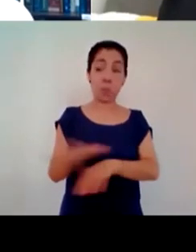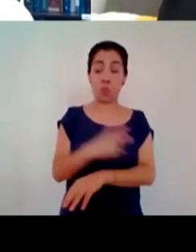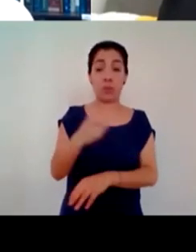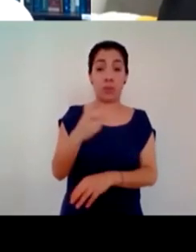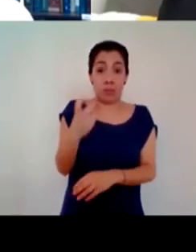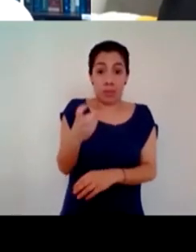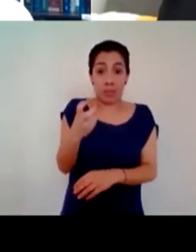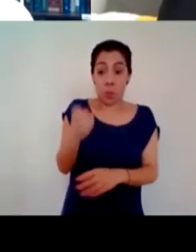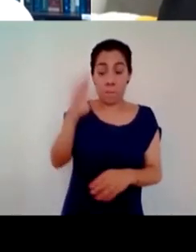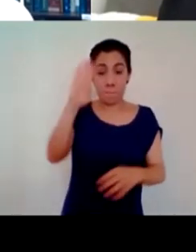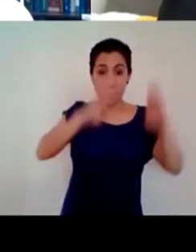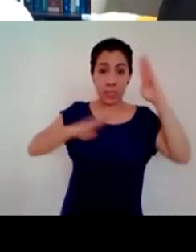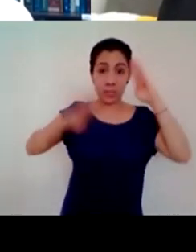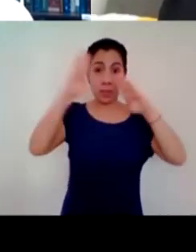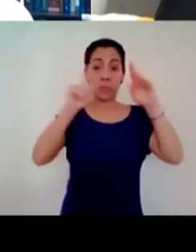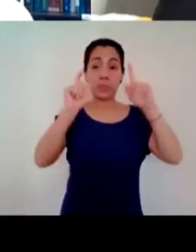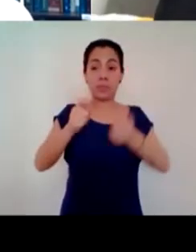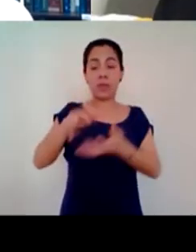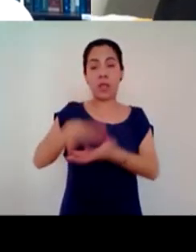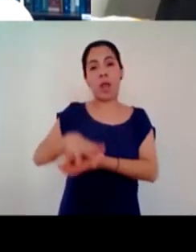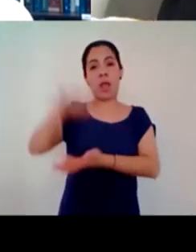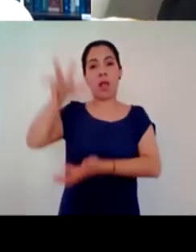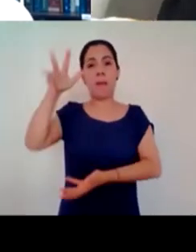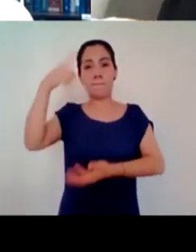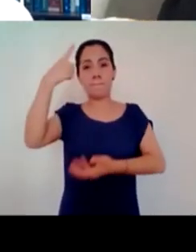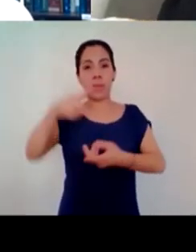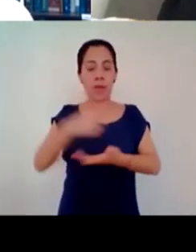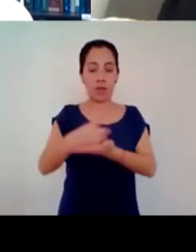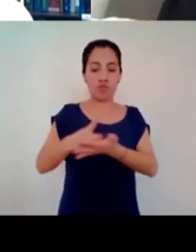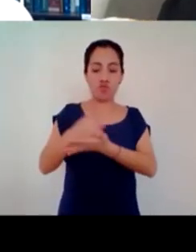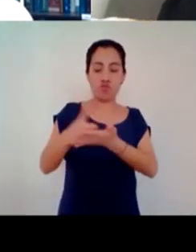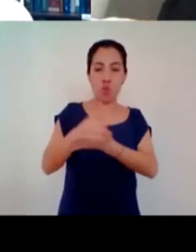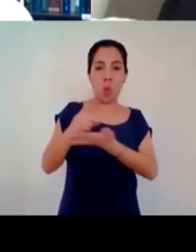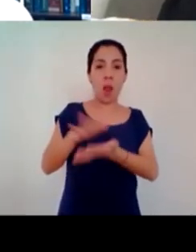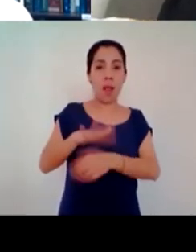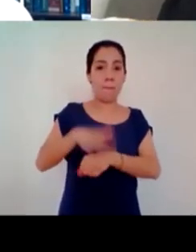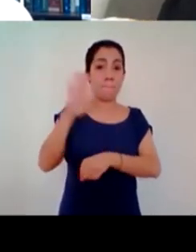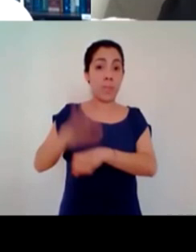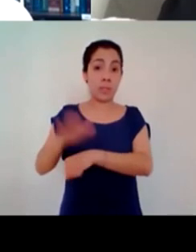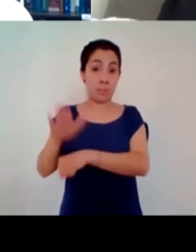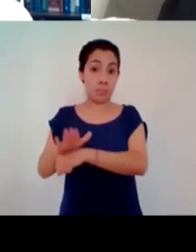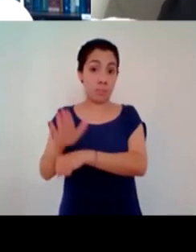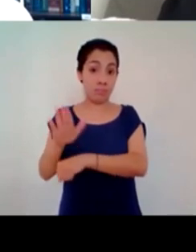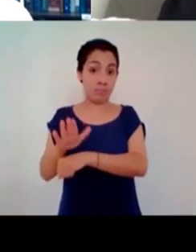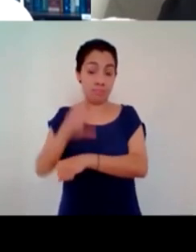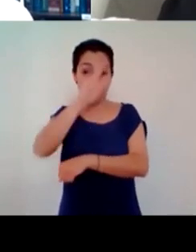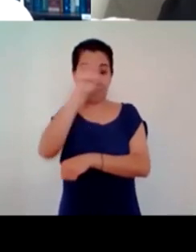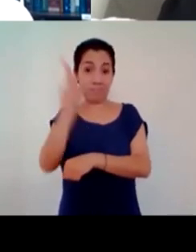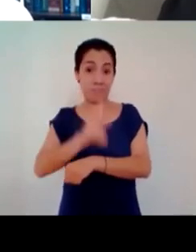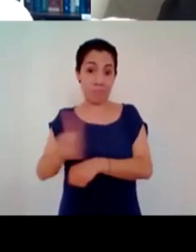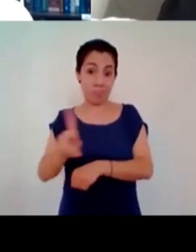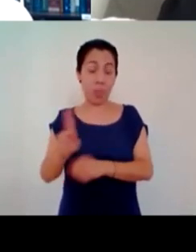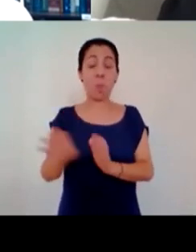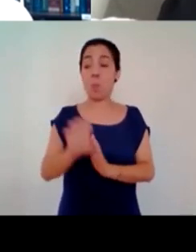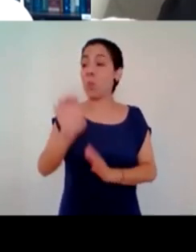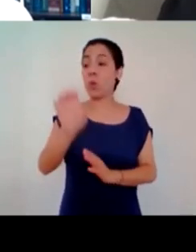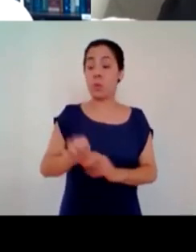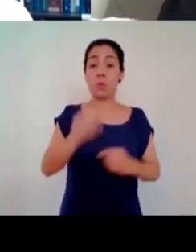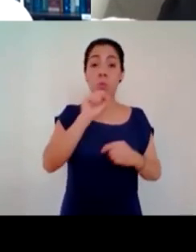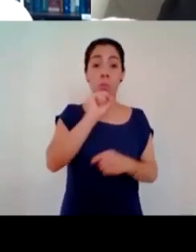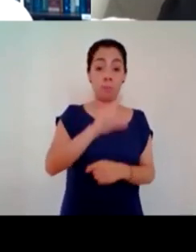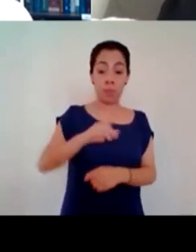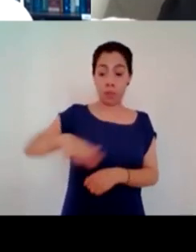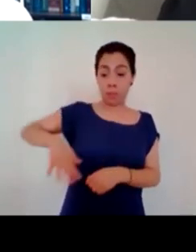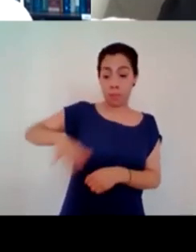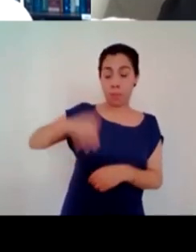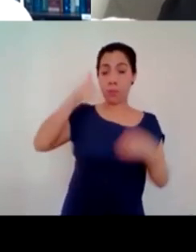incrementarse todos los medidores de consumo que nos preocupan. Es muy preocupante también en una reciente análisis